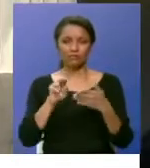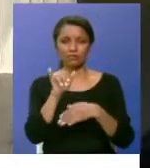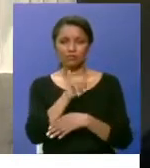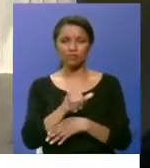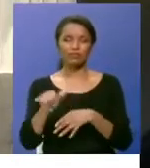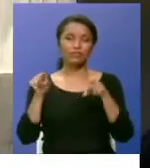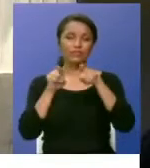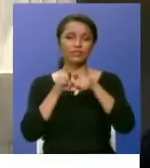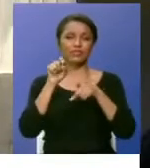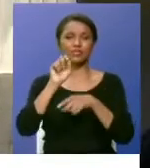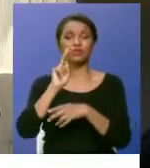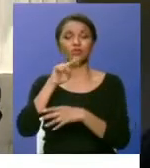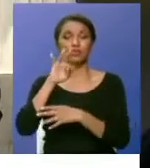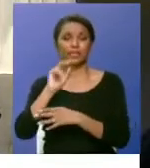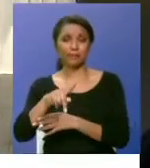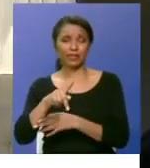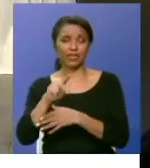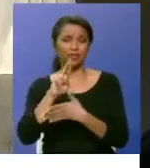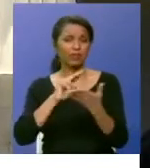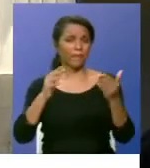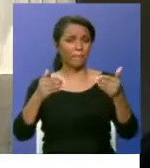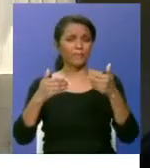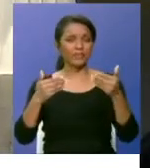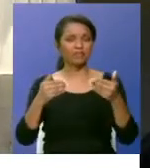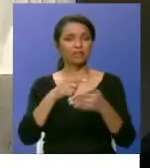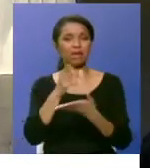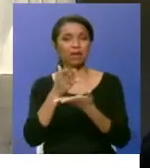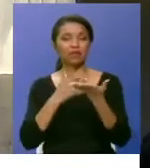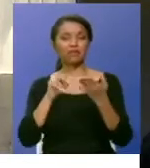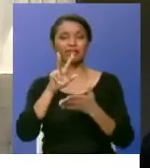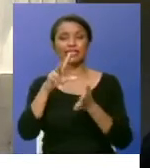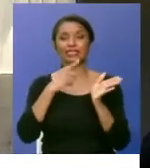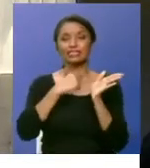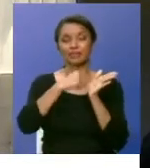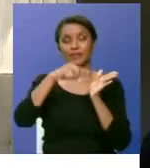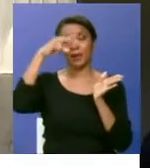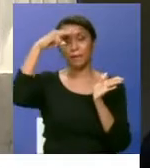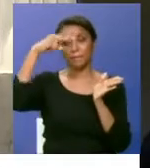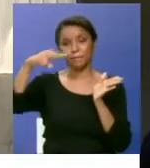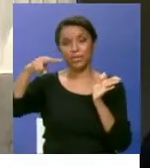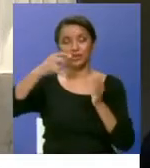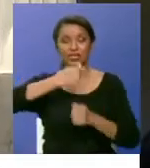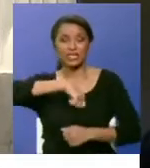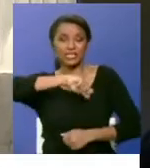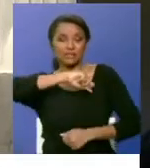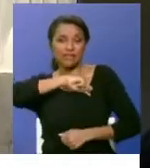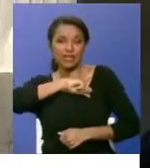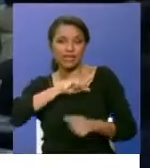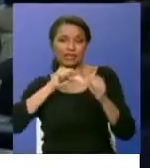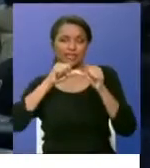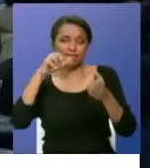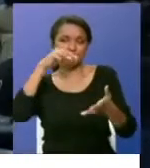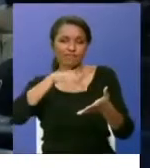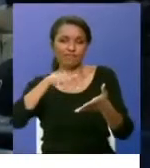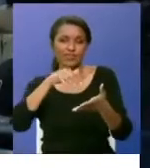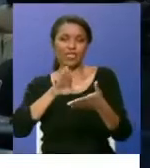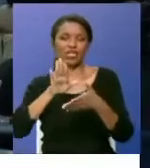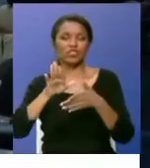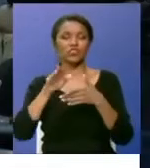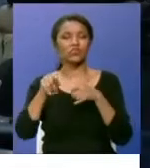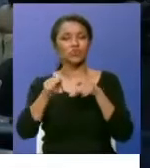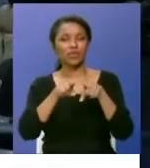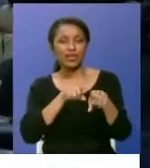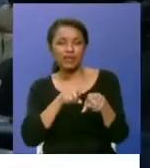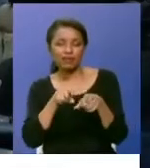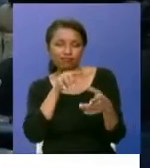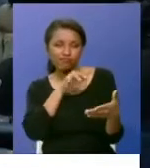y la UTP recibieron una pasantía para ir por 3 semanas a México y a España a especializarse en sus carreras, las que